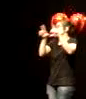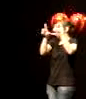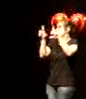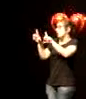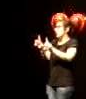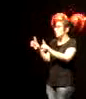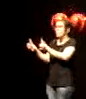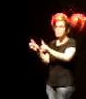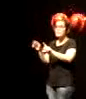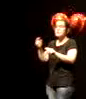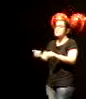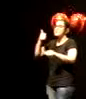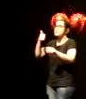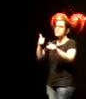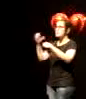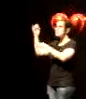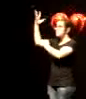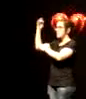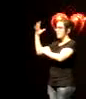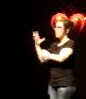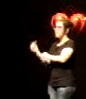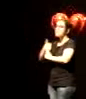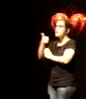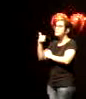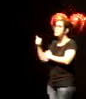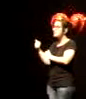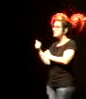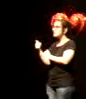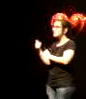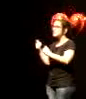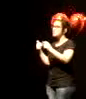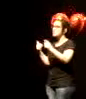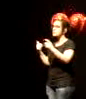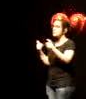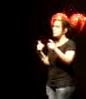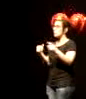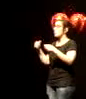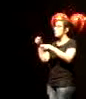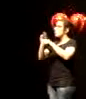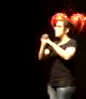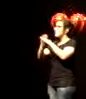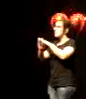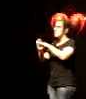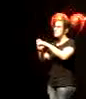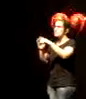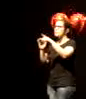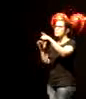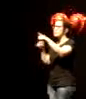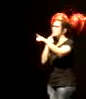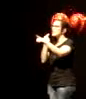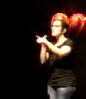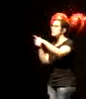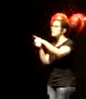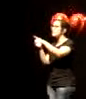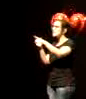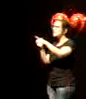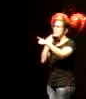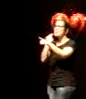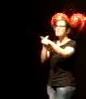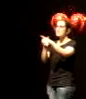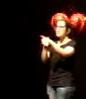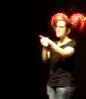más? Un semáforo, ¿qué más? Una acera, ¿qué dijo el hidrante? ¿Quién lo